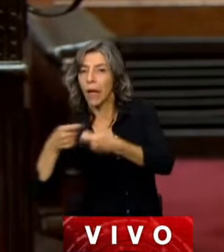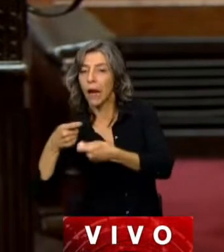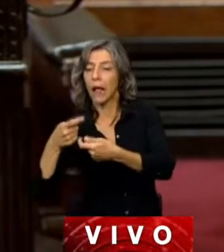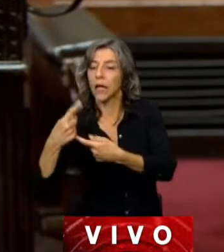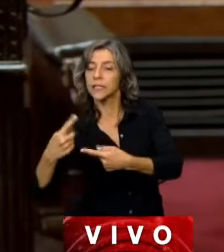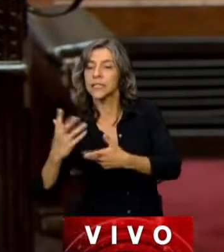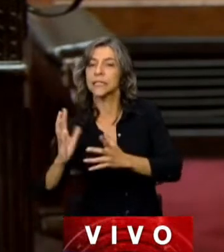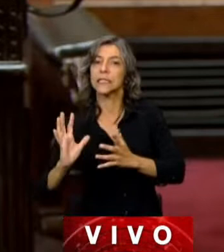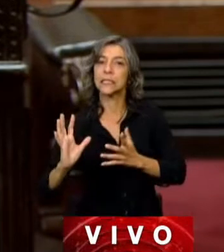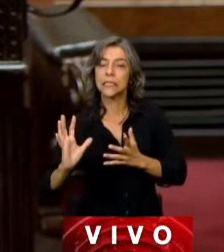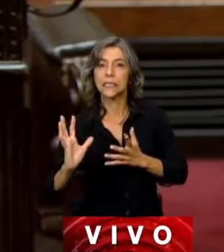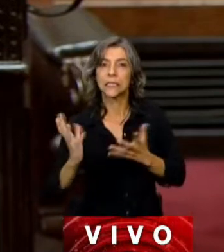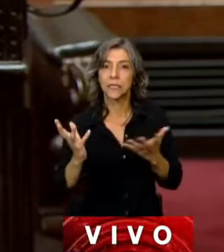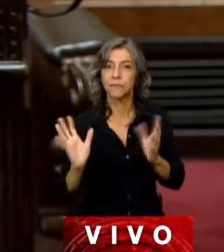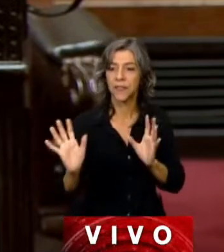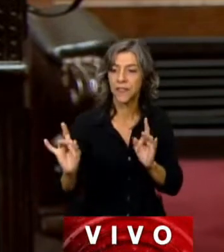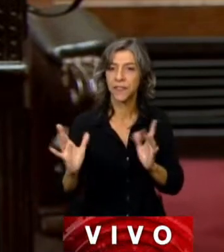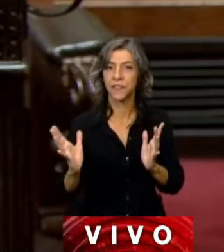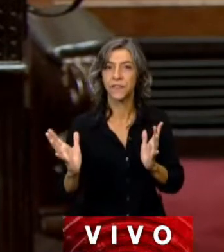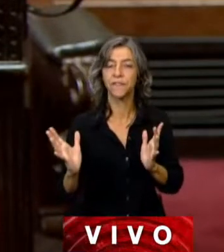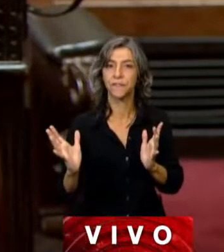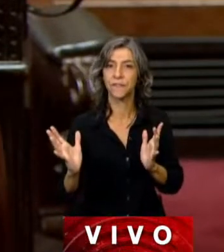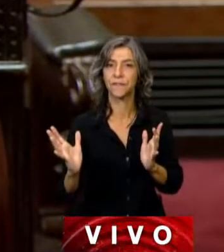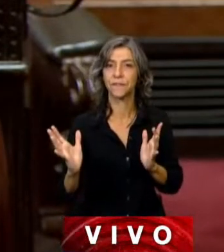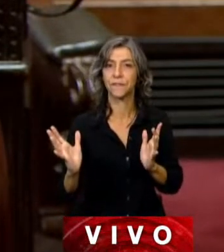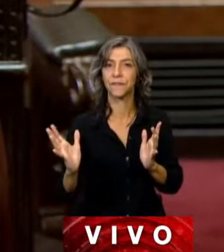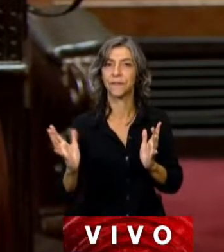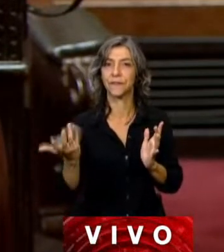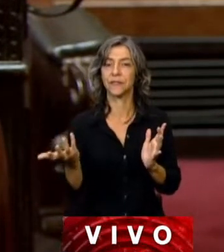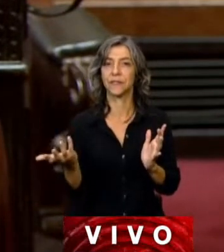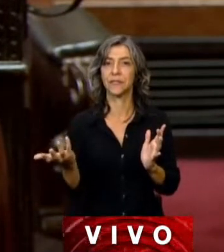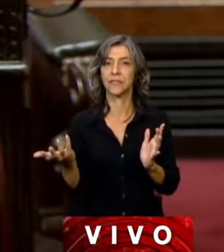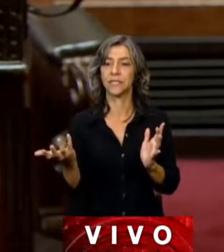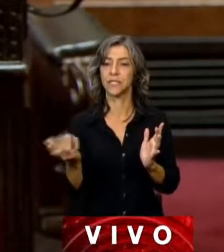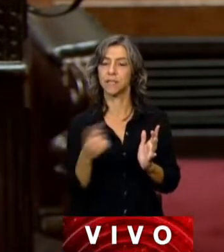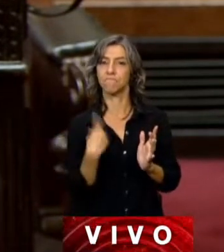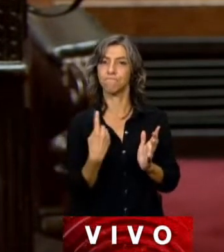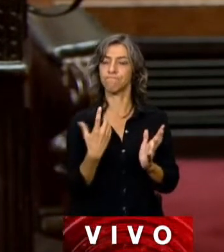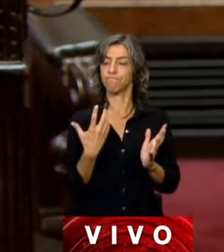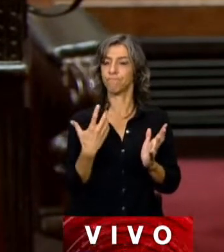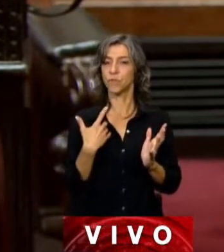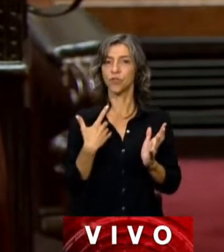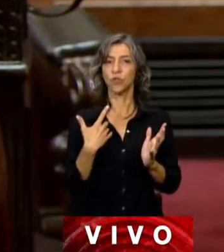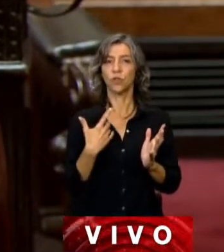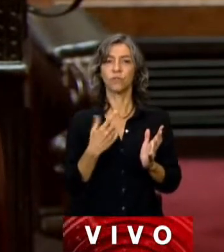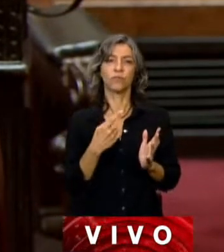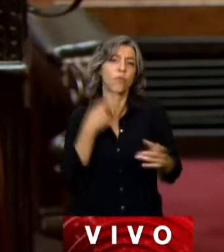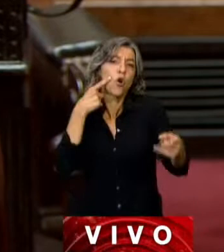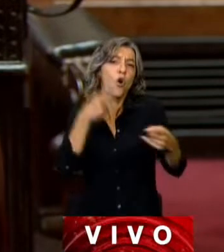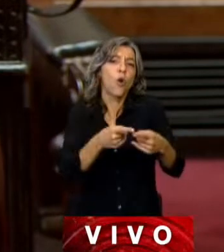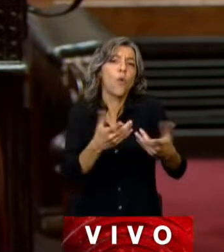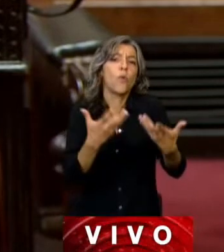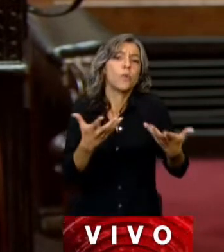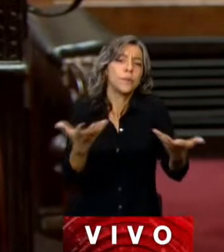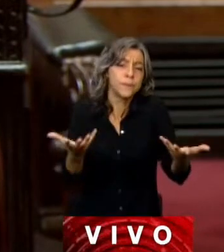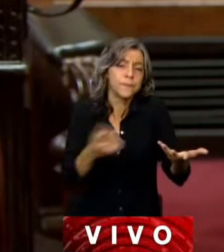por lo tanto, resulta muy difícil conseguir eso que creo yo